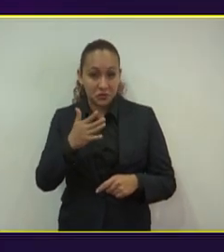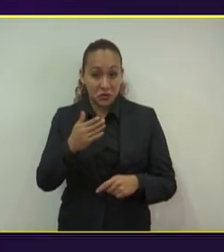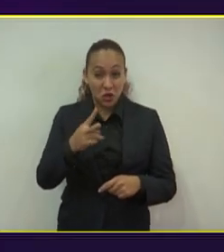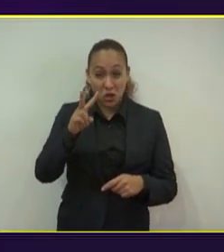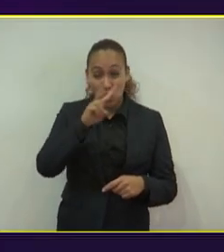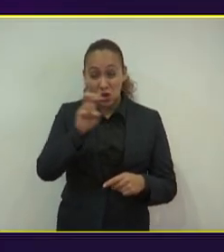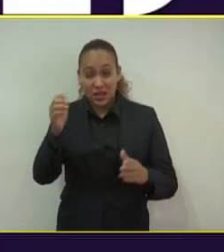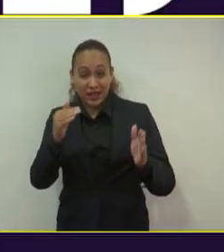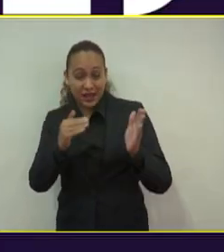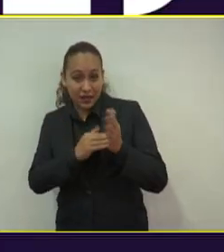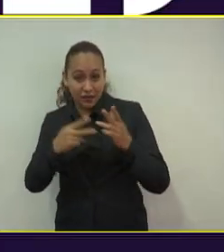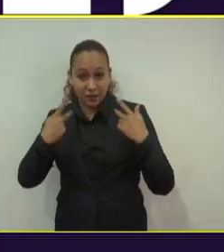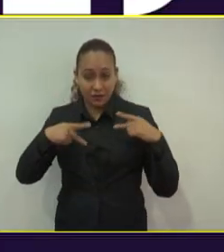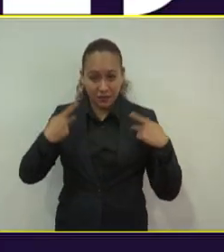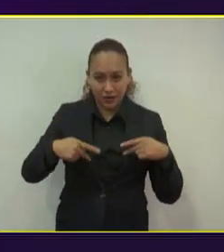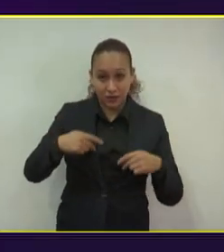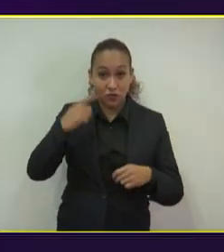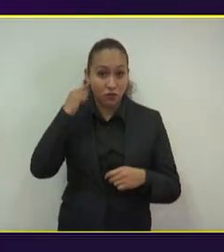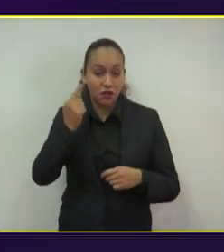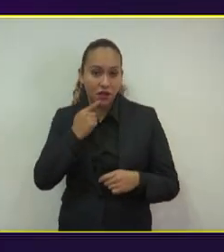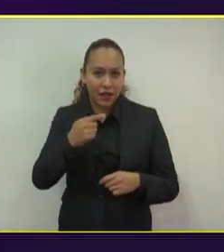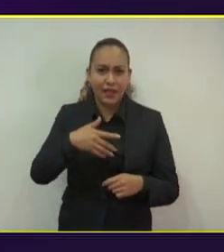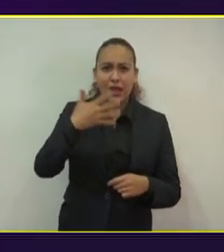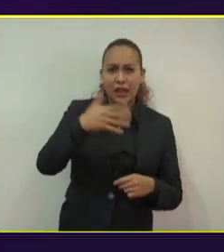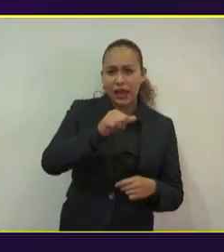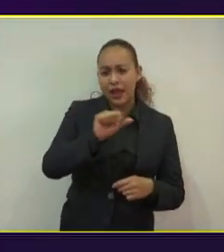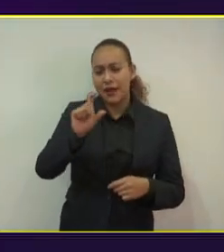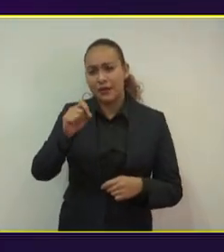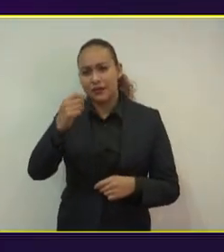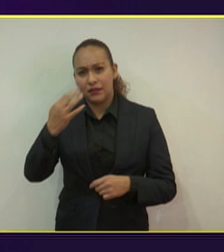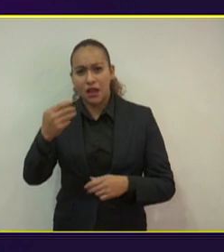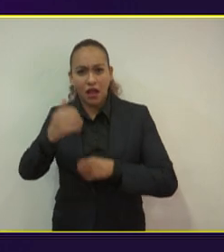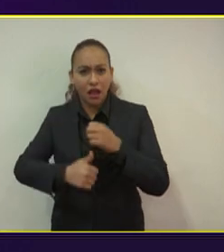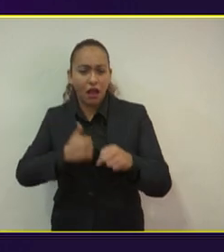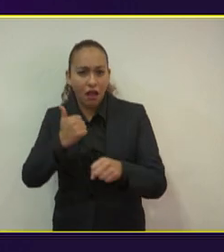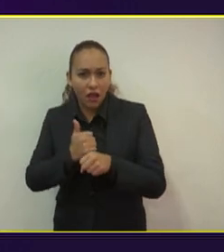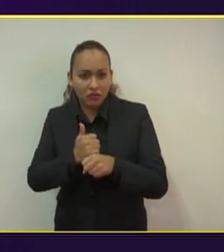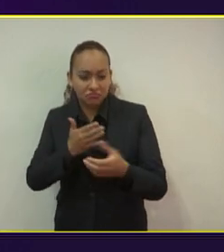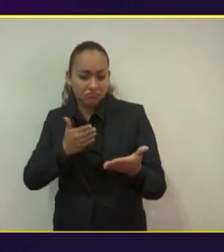200.000 personas sordas entre 15 y 29 años no tienen acceso a la educación.